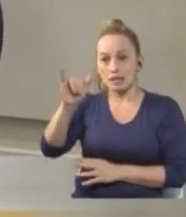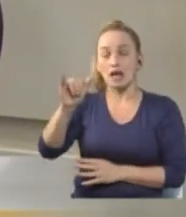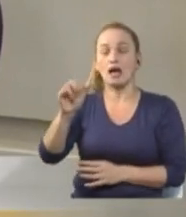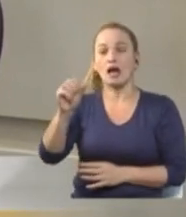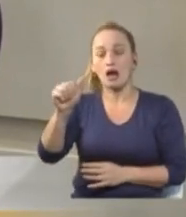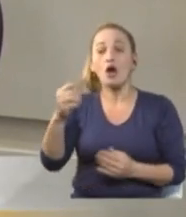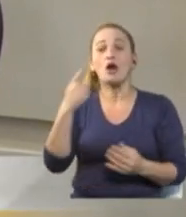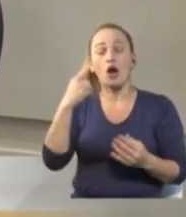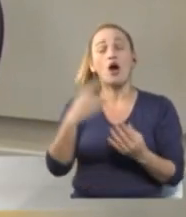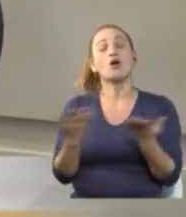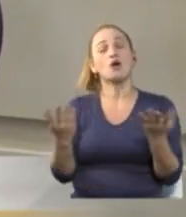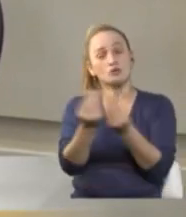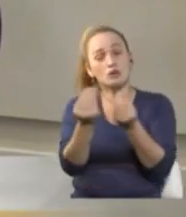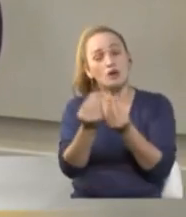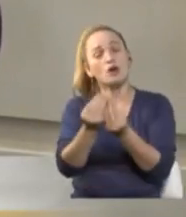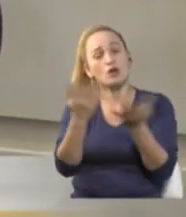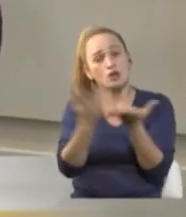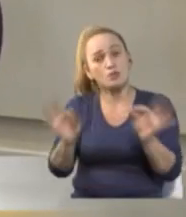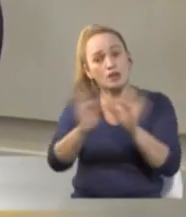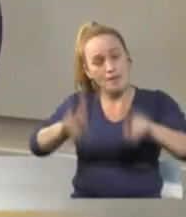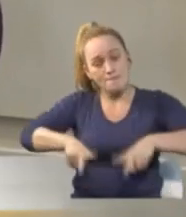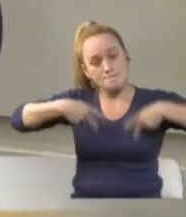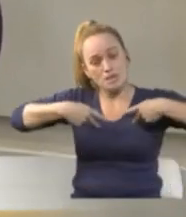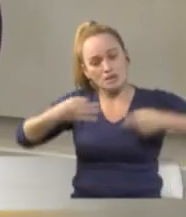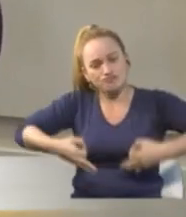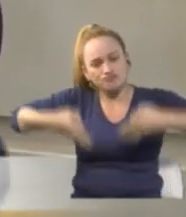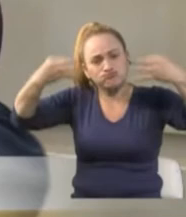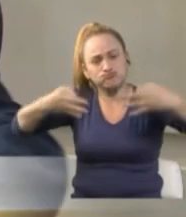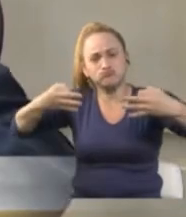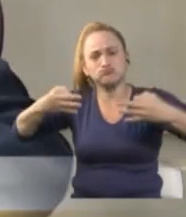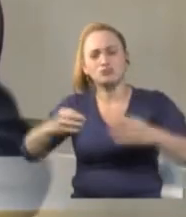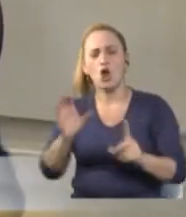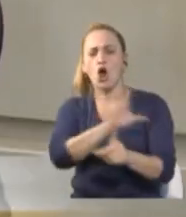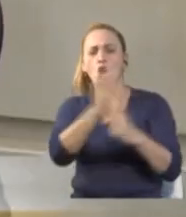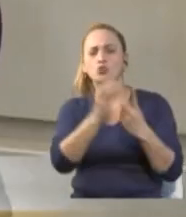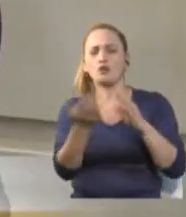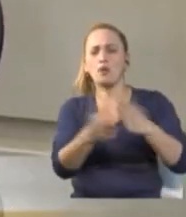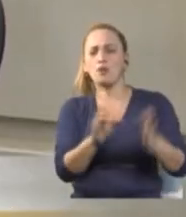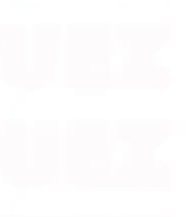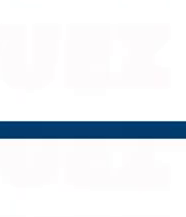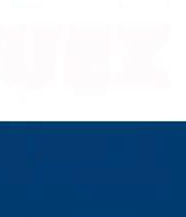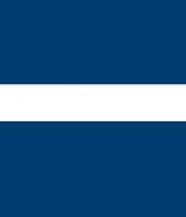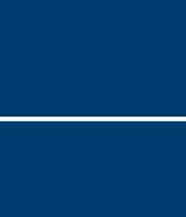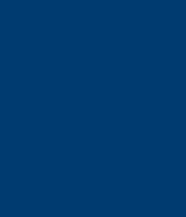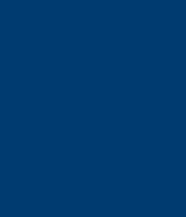esto el Congreso tiene que hacer, privilegiar la vida por encima de la cultura de la muerte. Muchísimas gracias.